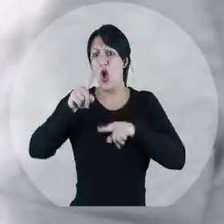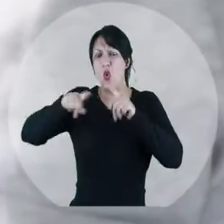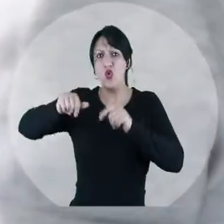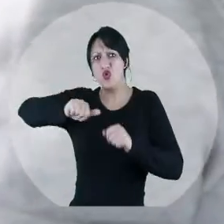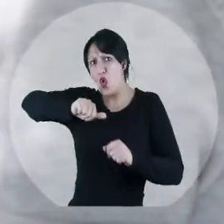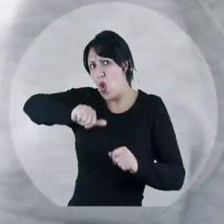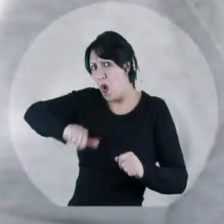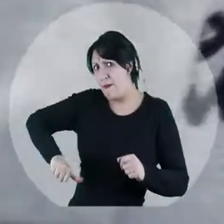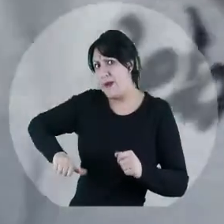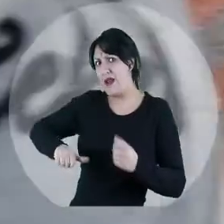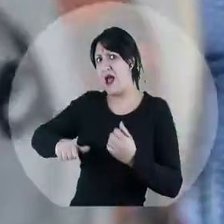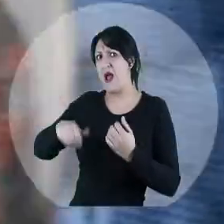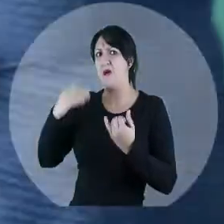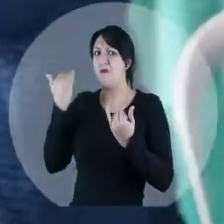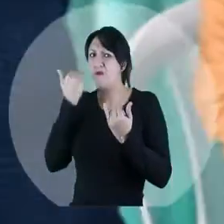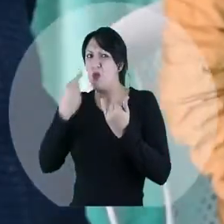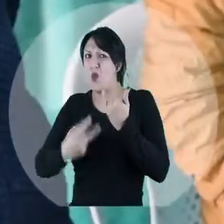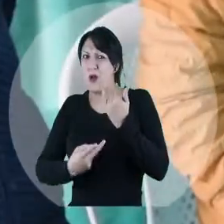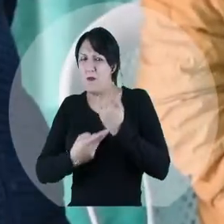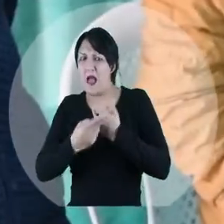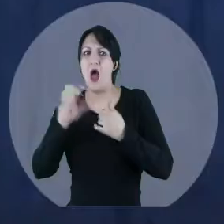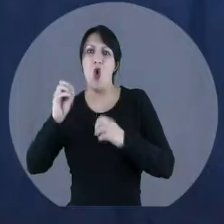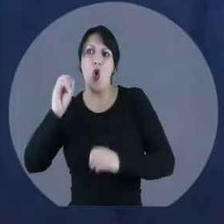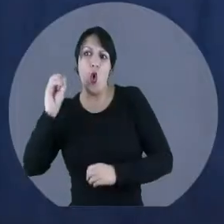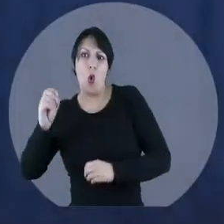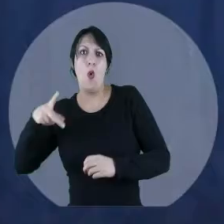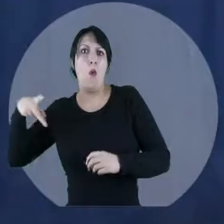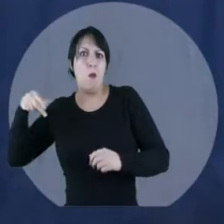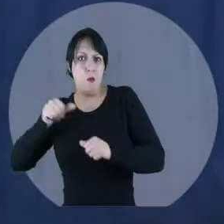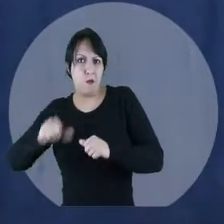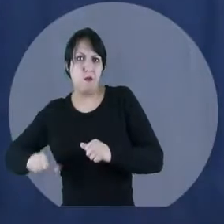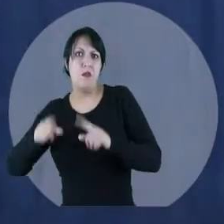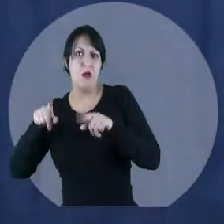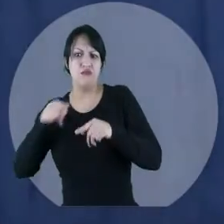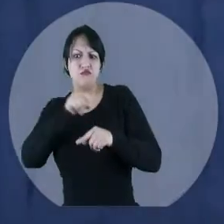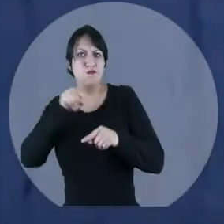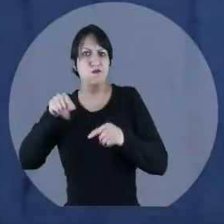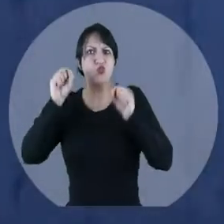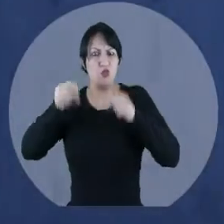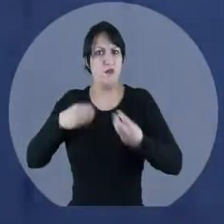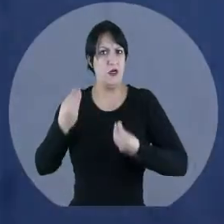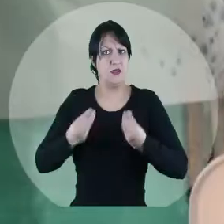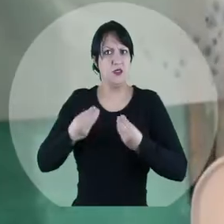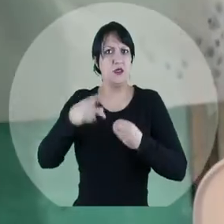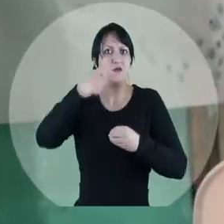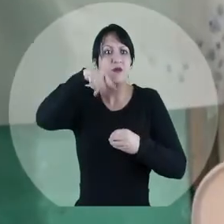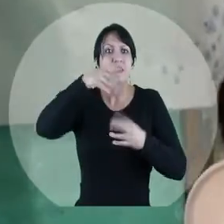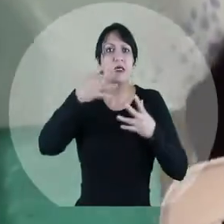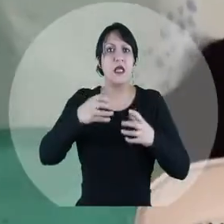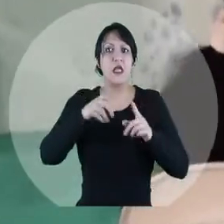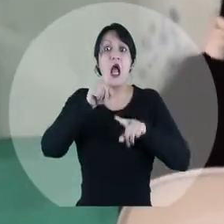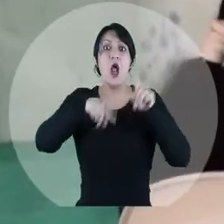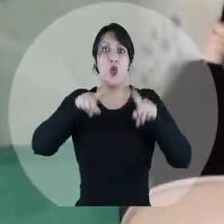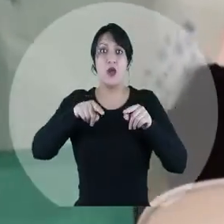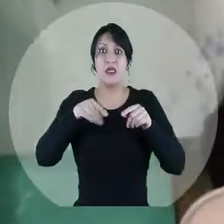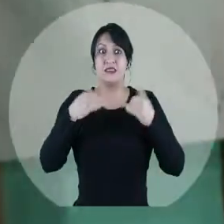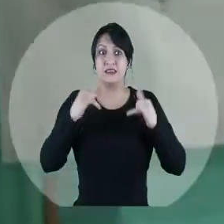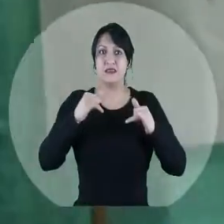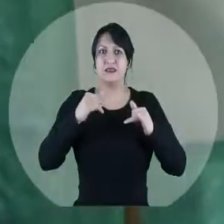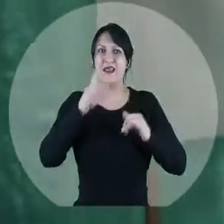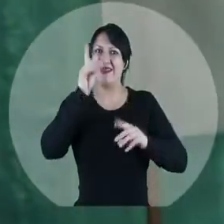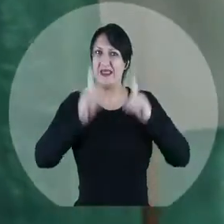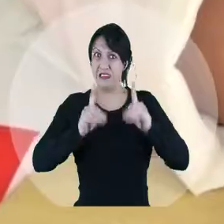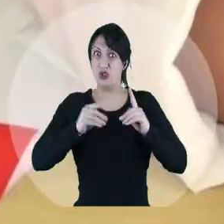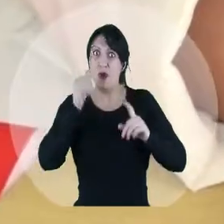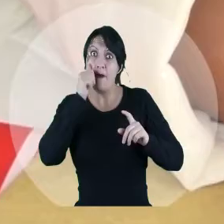métodos anticonceptivos, más los quirúrgicos, que ya son los definitivos, como pómero y vasectomía. También apoyamos la línea de fertilidad para las